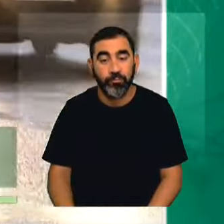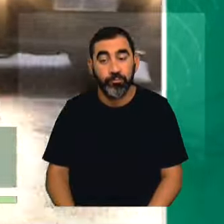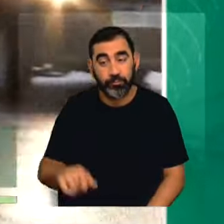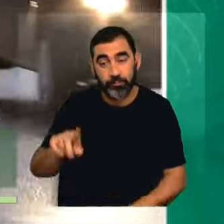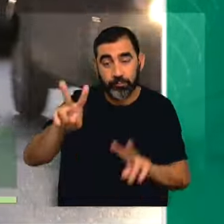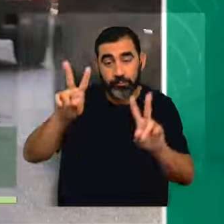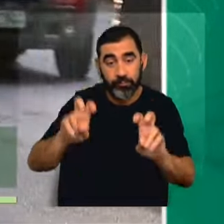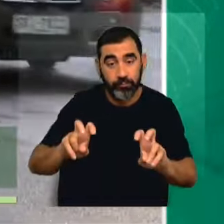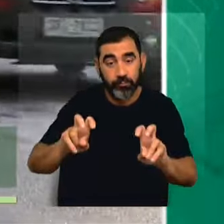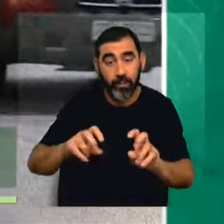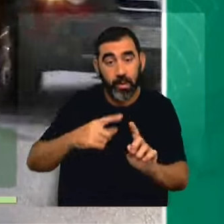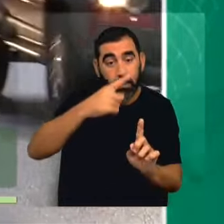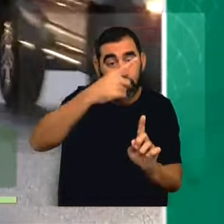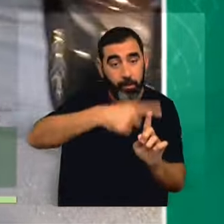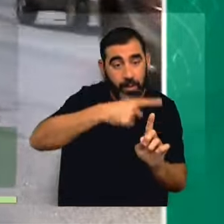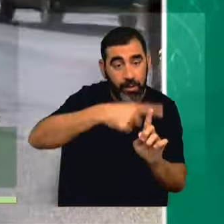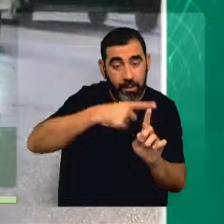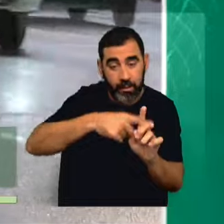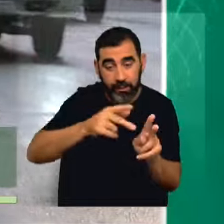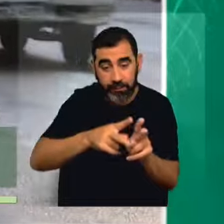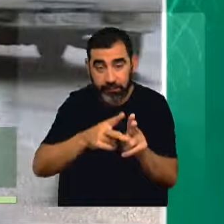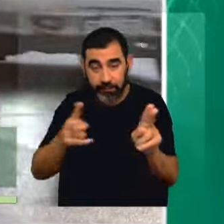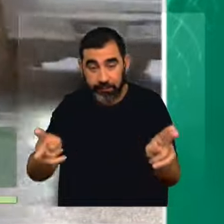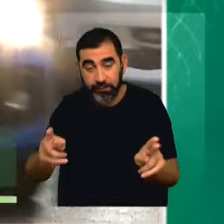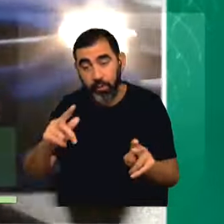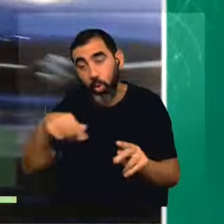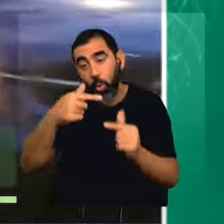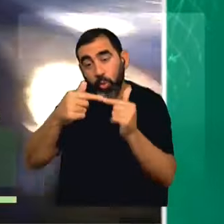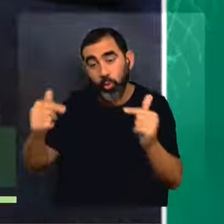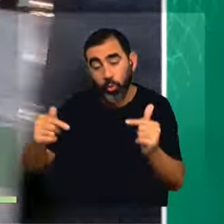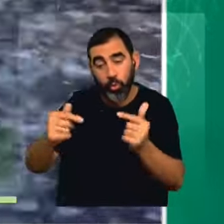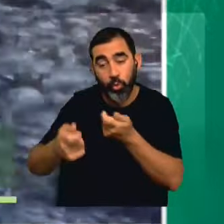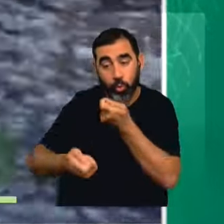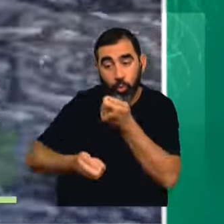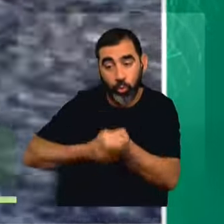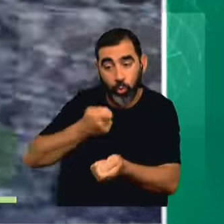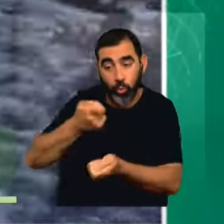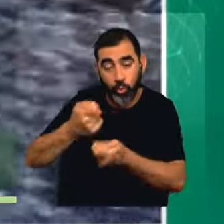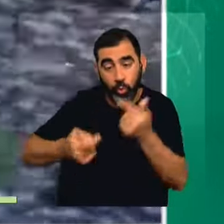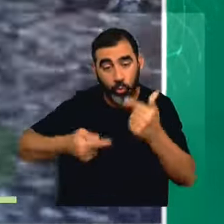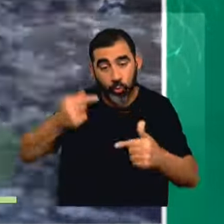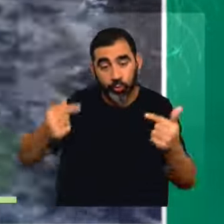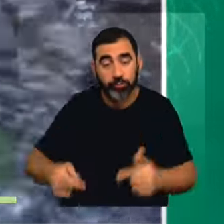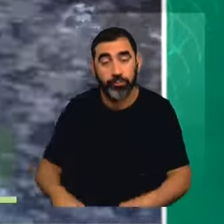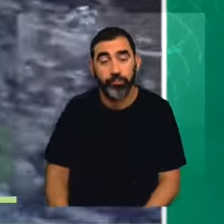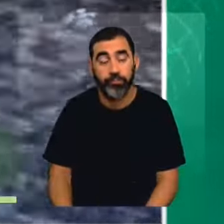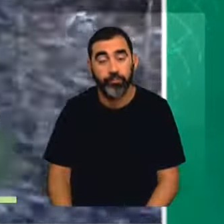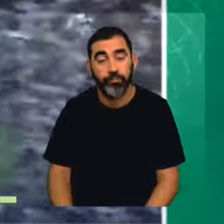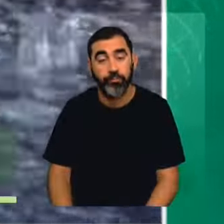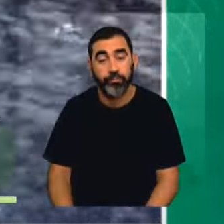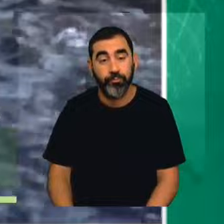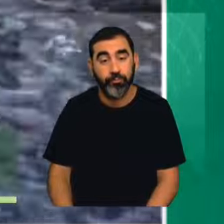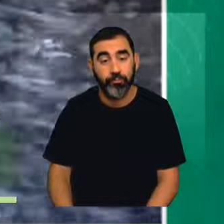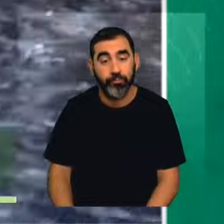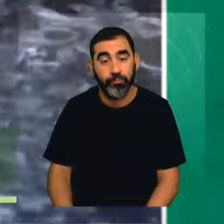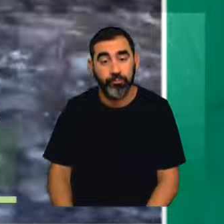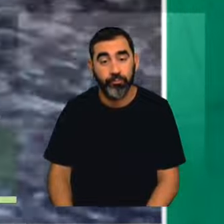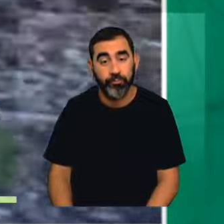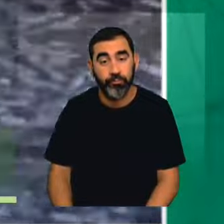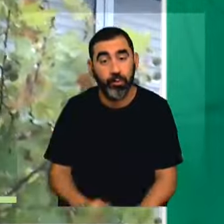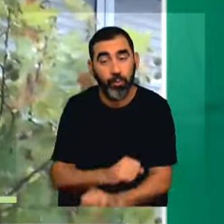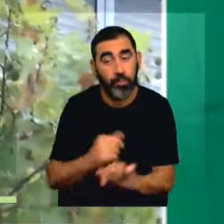ocurre en escalas de meses sí hay otros fenómenos que se le suman sí o que le puedan restar en el sentido que pueden oponerse